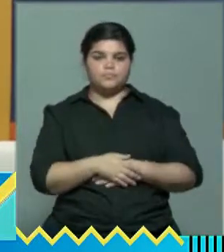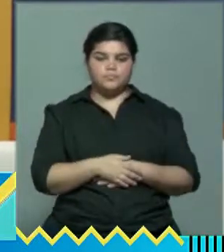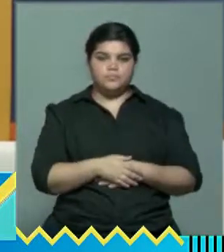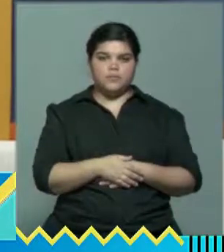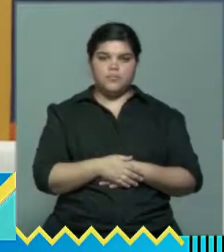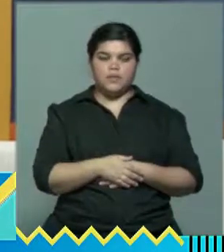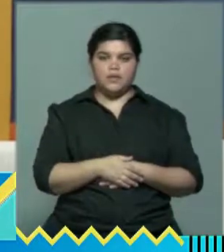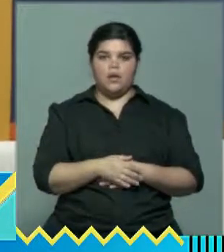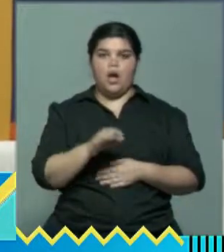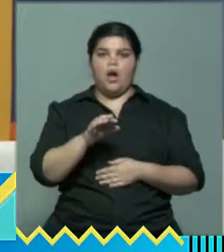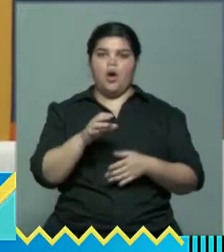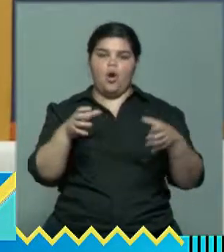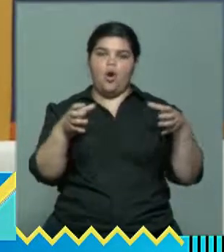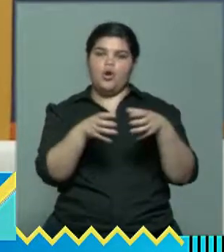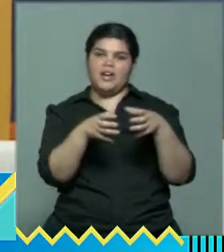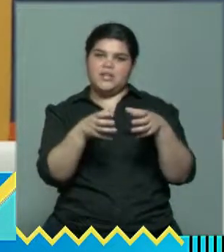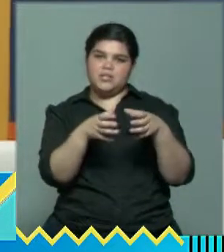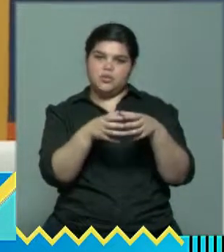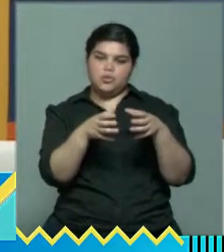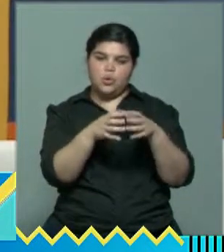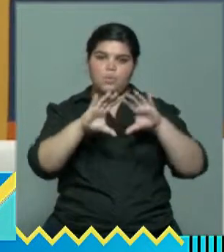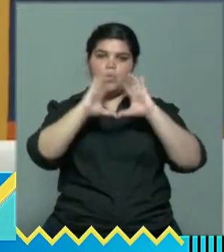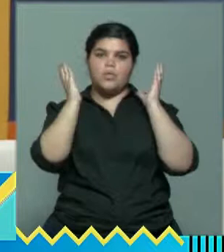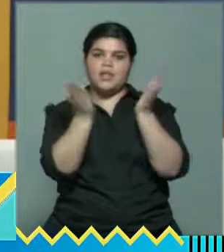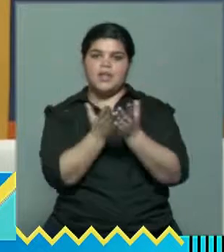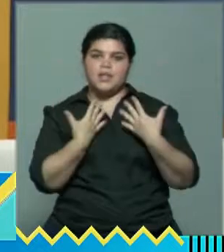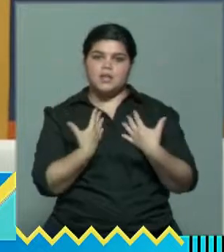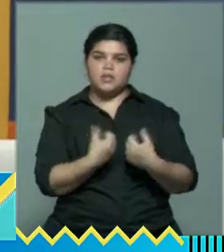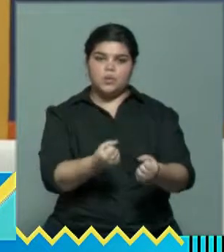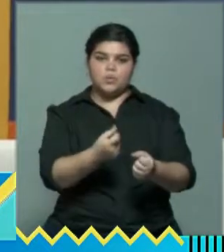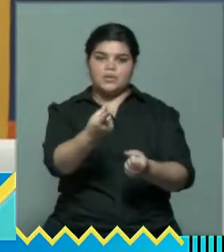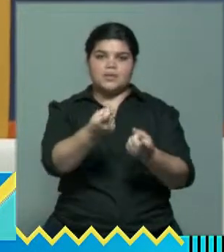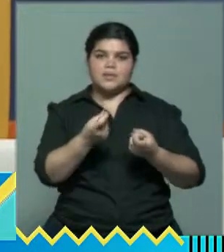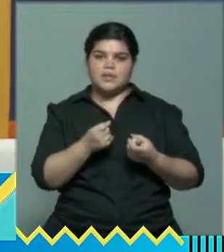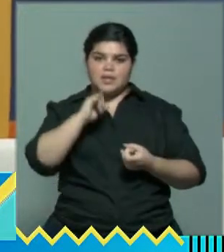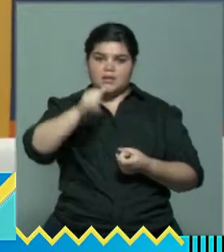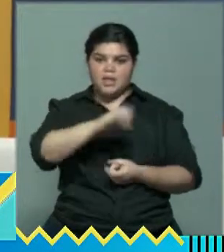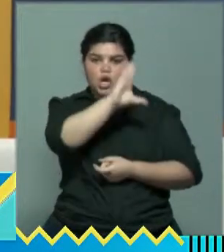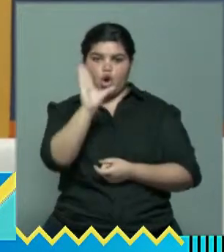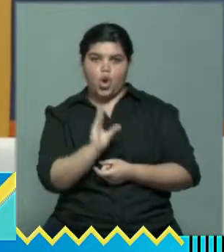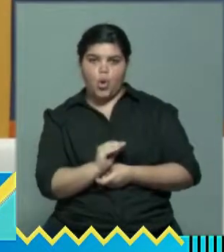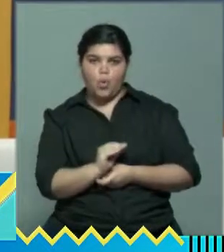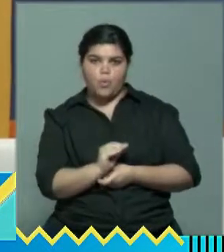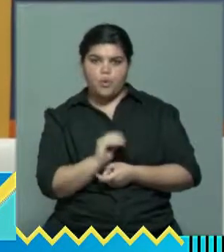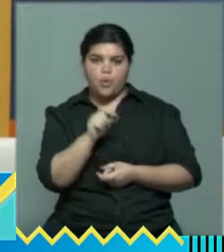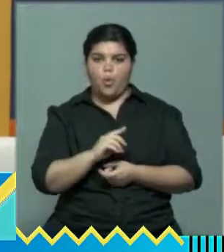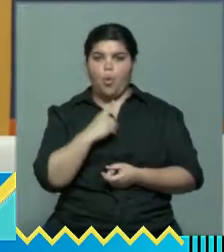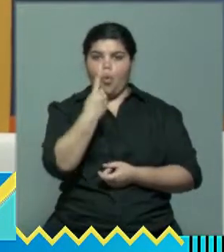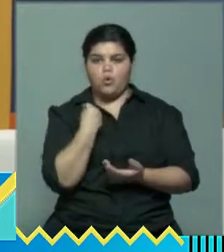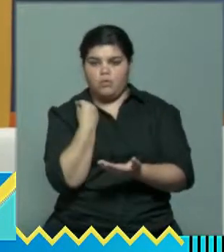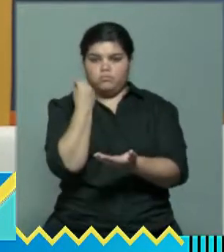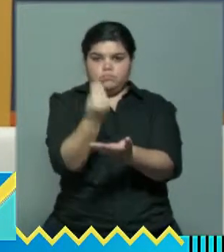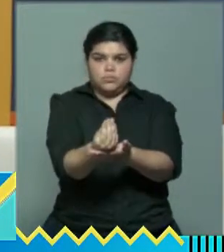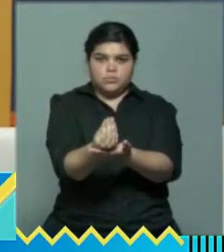sugiere a los estados que haya un ente rector en materia de seguridad vial, es decir, una referencia en donde nos